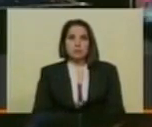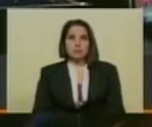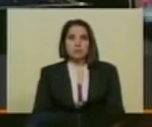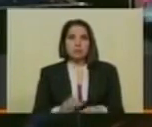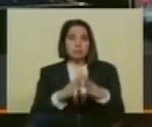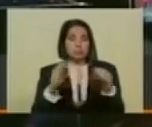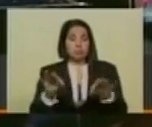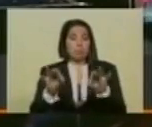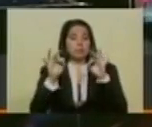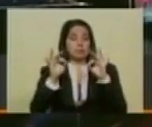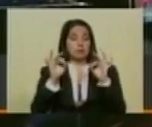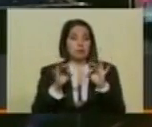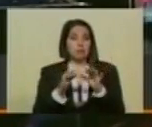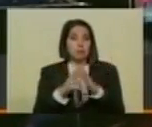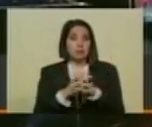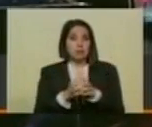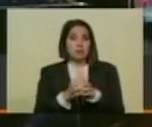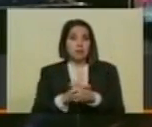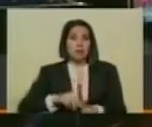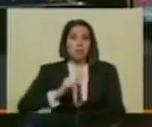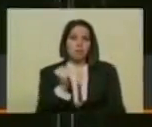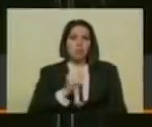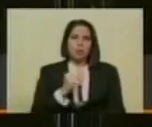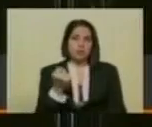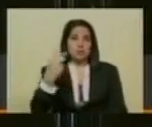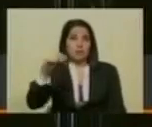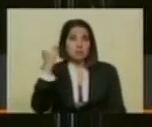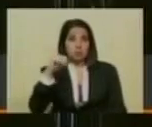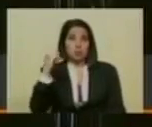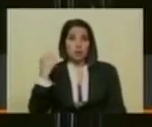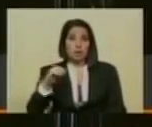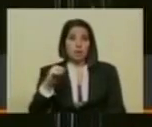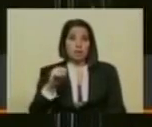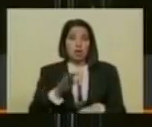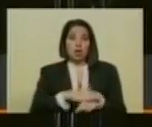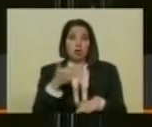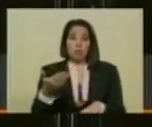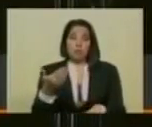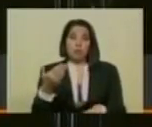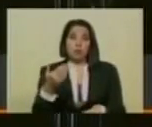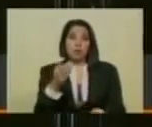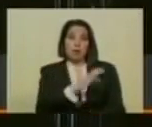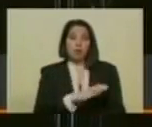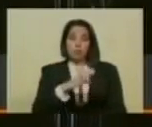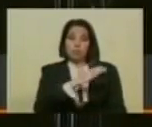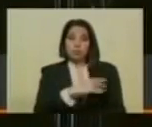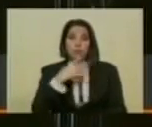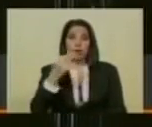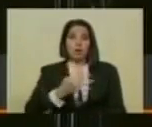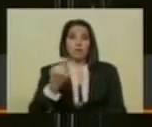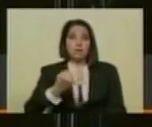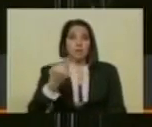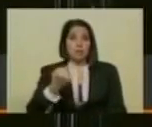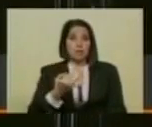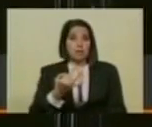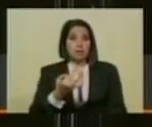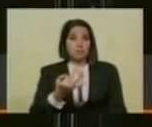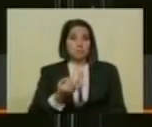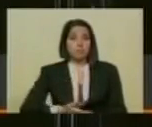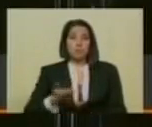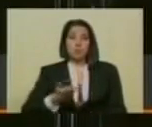manera específica, la Policía Nacional Bolivariana, porque la Comisión por la Verdad es el gran instrumento